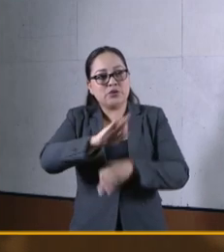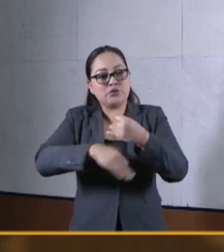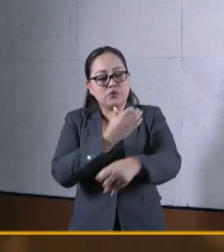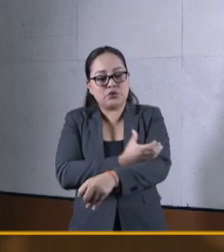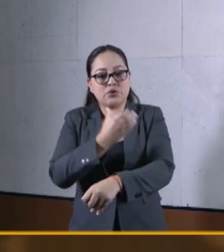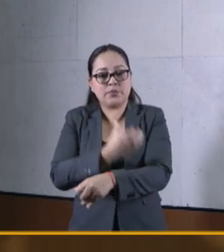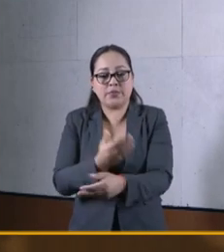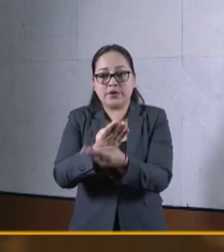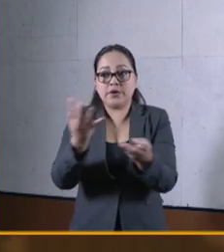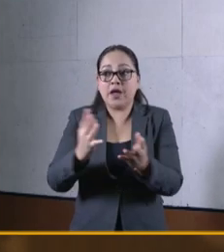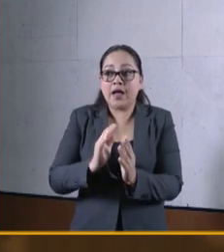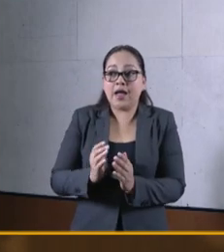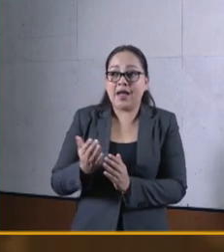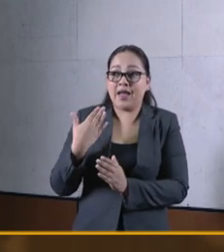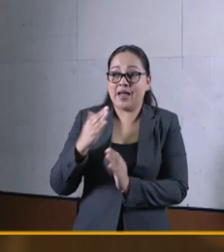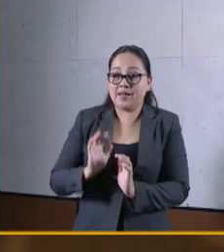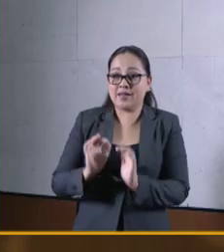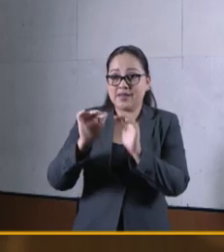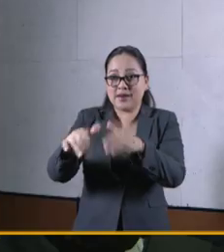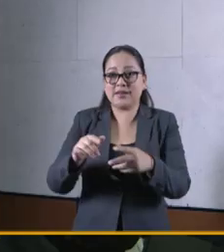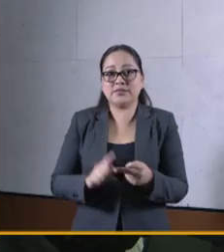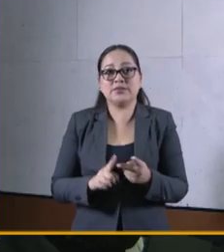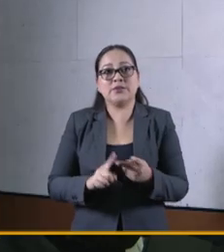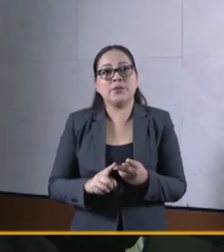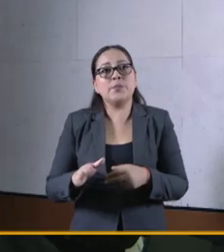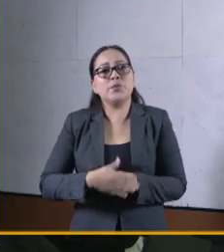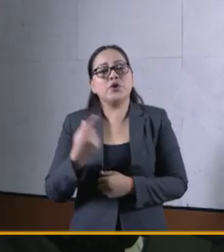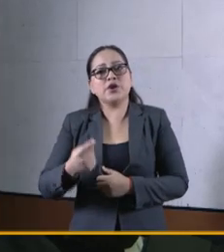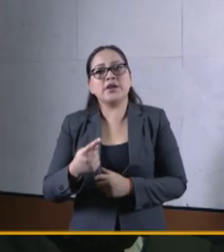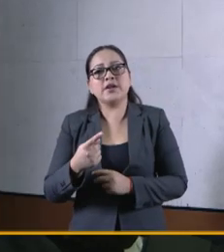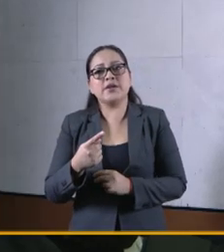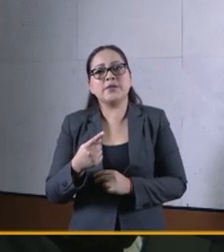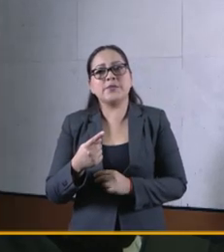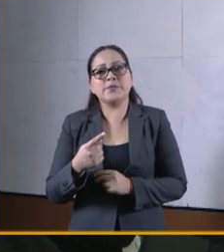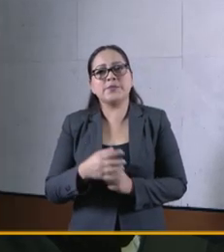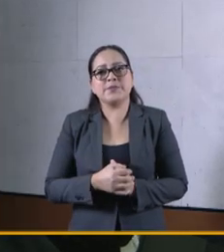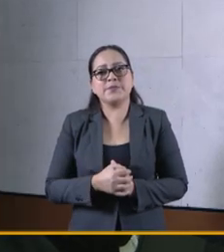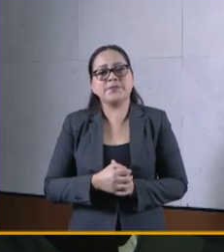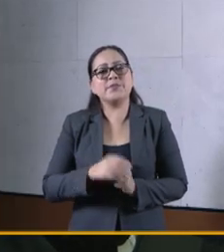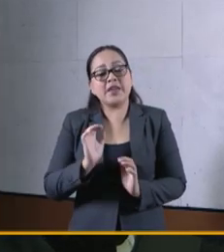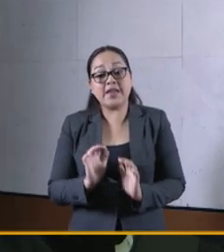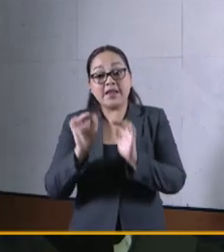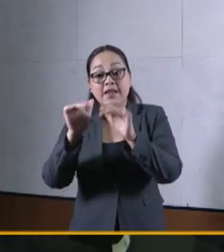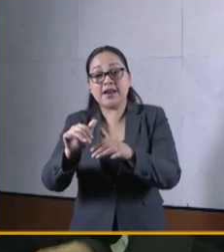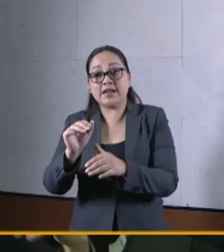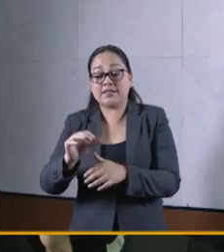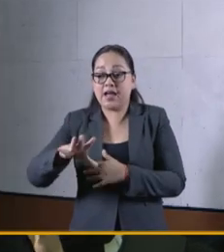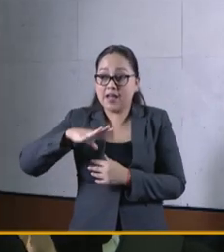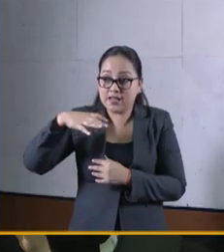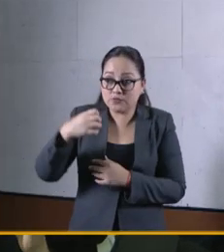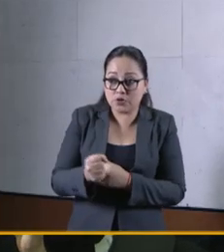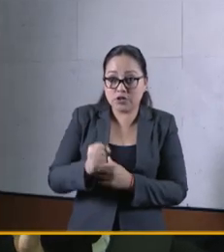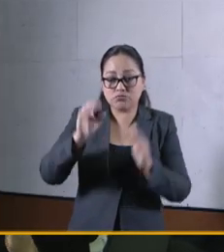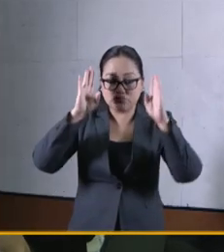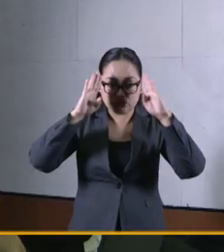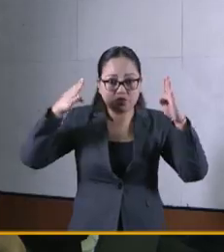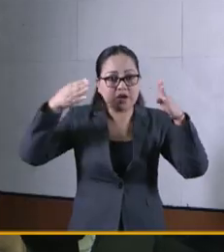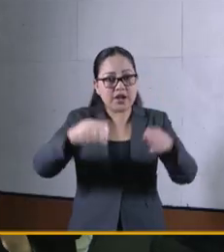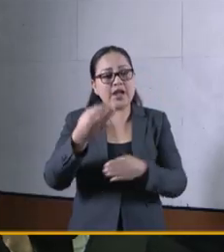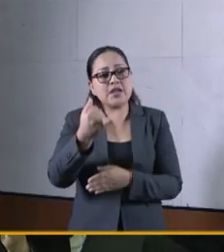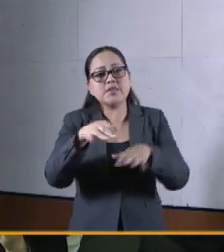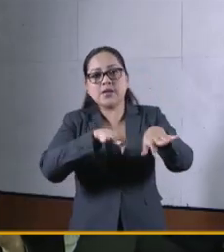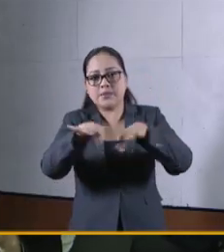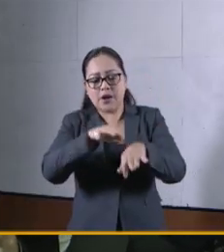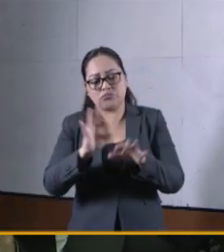compañeros del nuevo ingreso por su nuevo bueno por su ingreso por su esfuerzo dedicación y